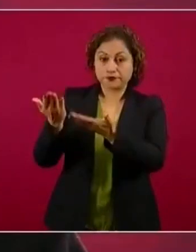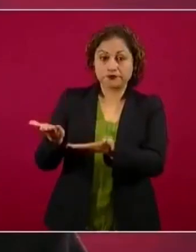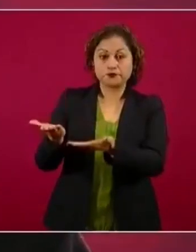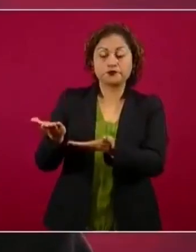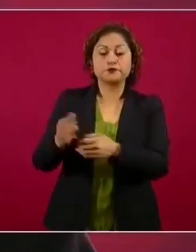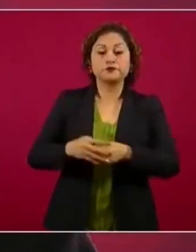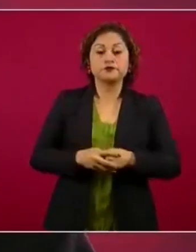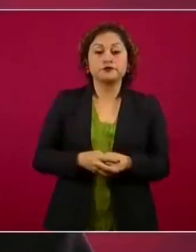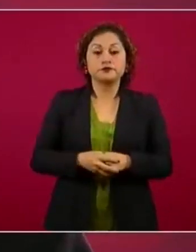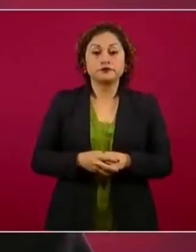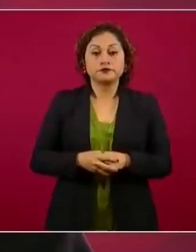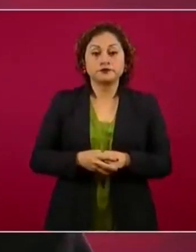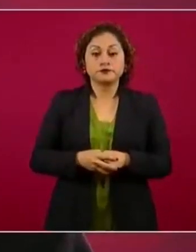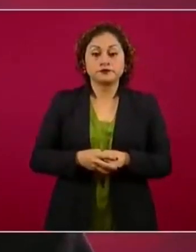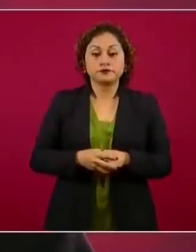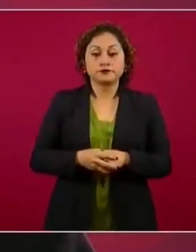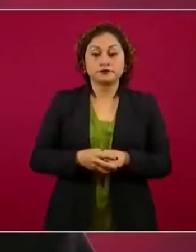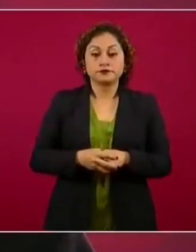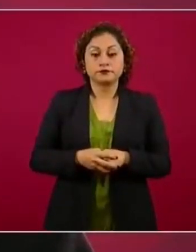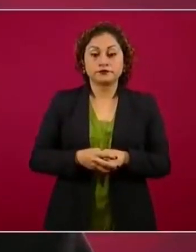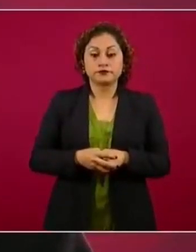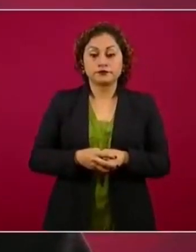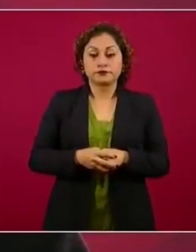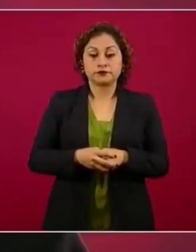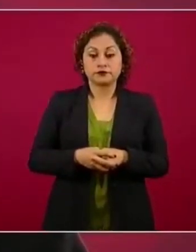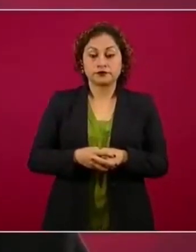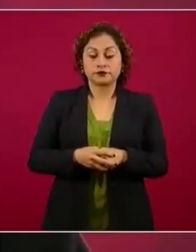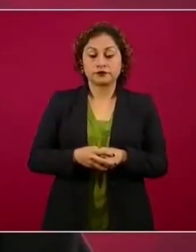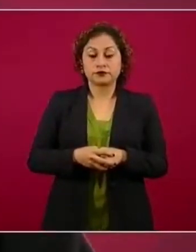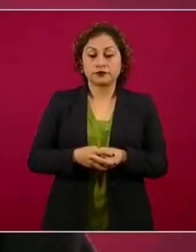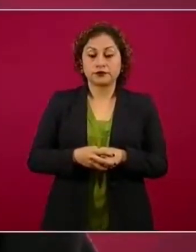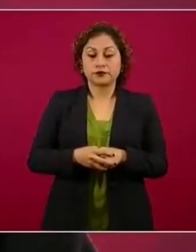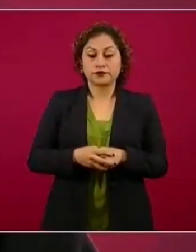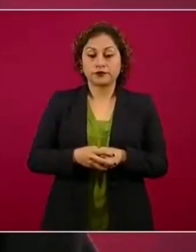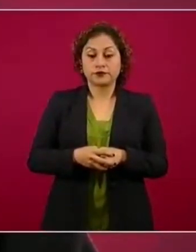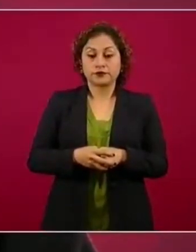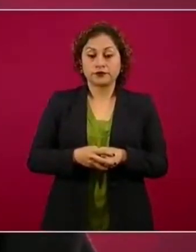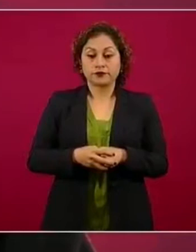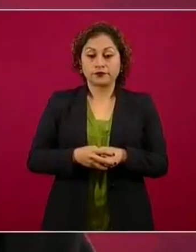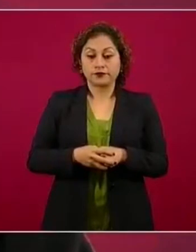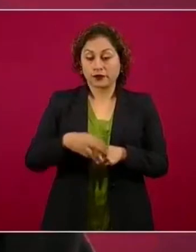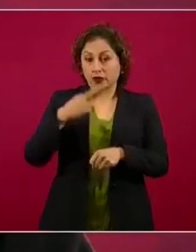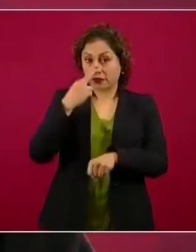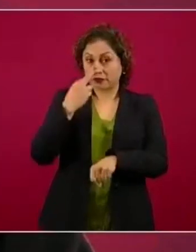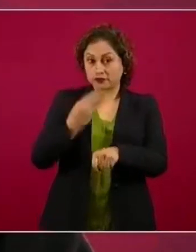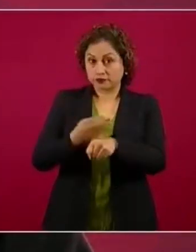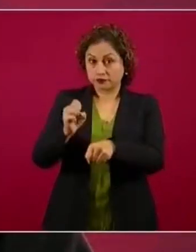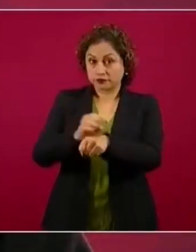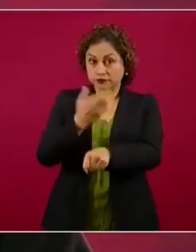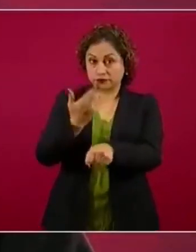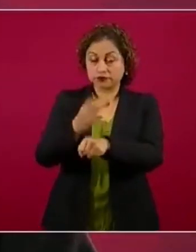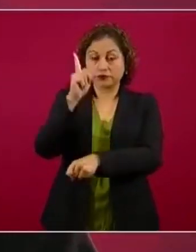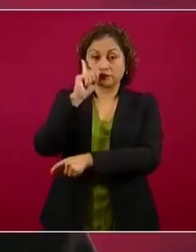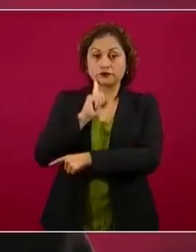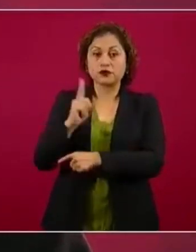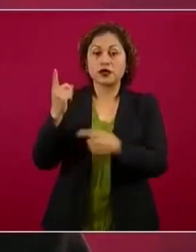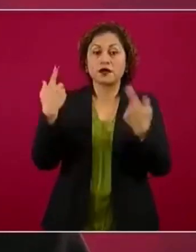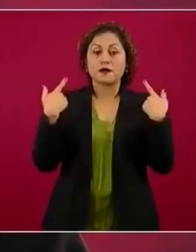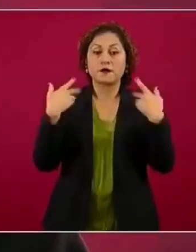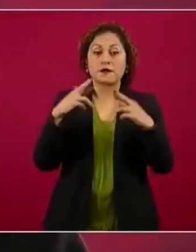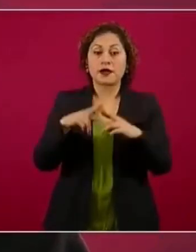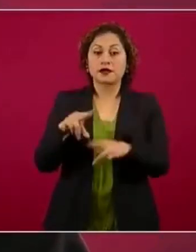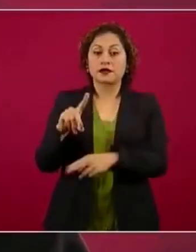como secretaria de Educación Pública la maestra Delfina Gómez